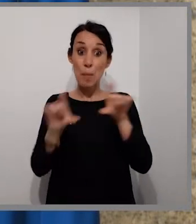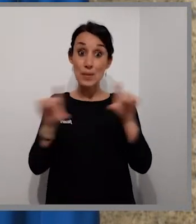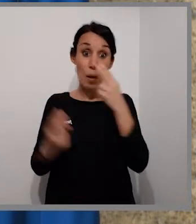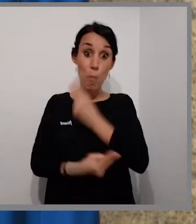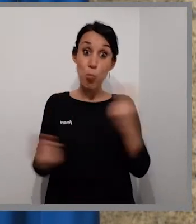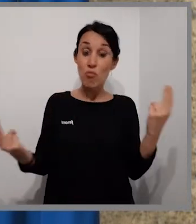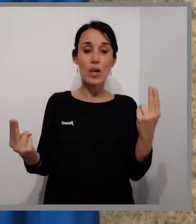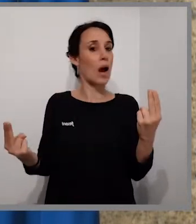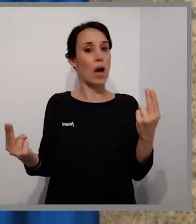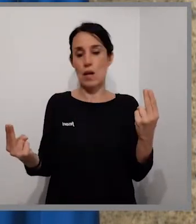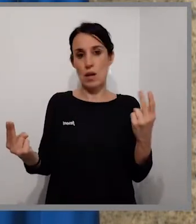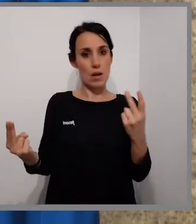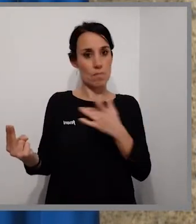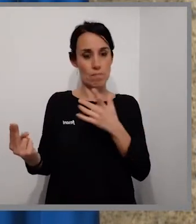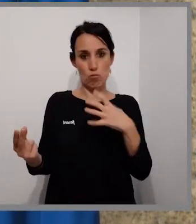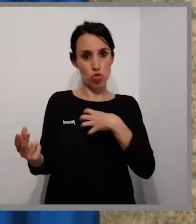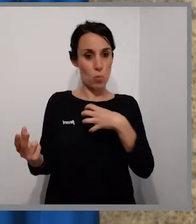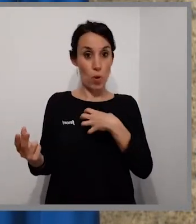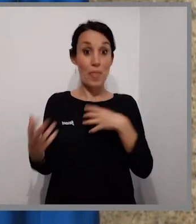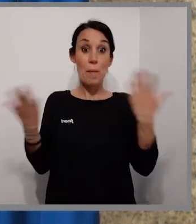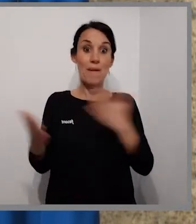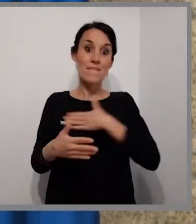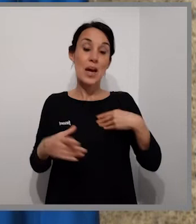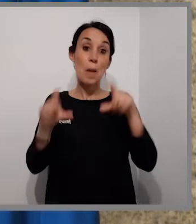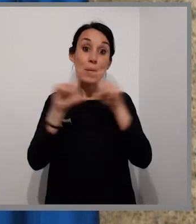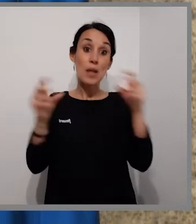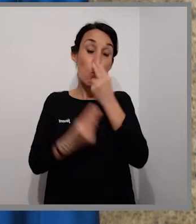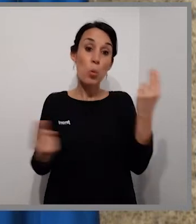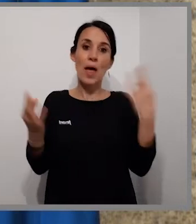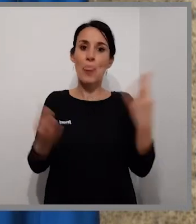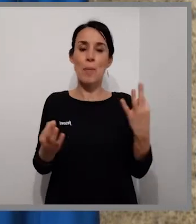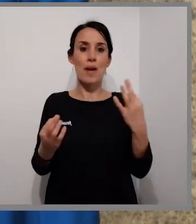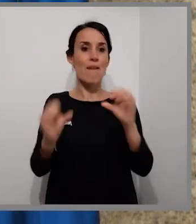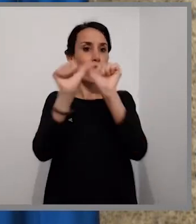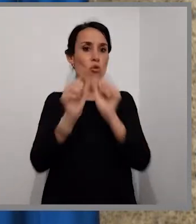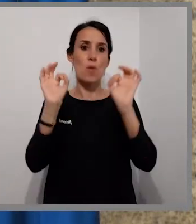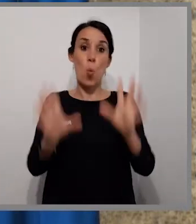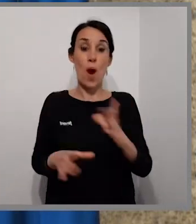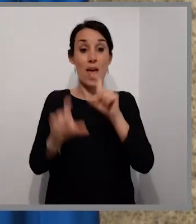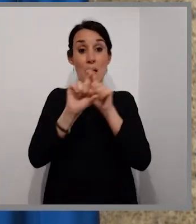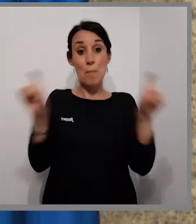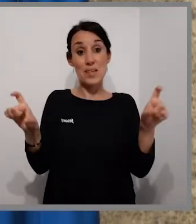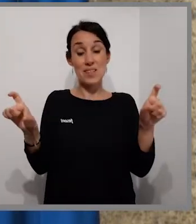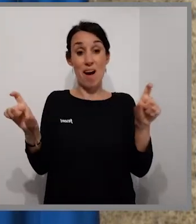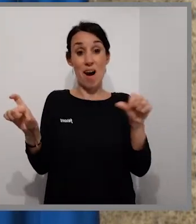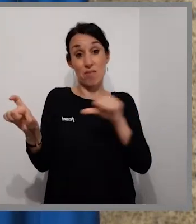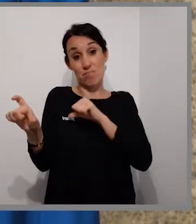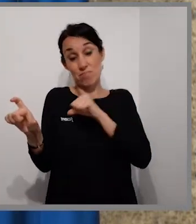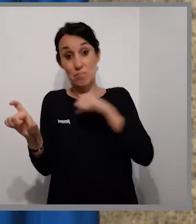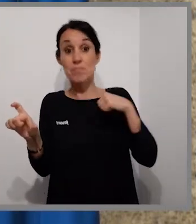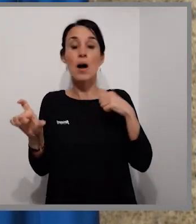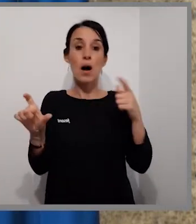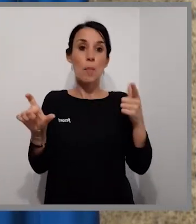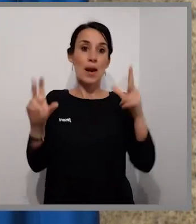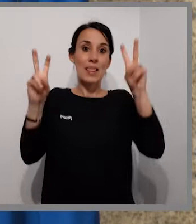empresas públicas. Lo que sí que nosotros queremos es que, desde luego, las empresas públicas tengan la misma consideración que cualquier empresa a la